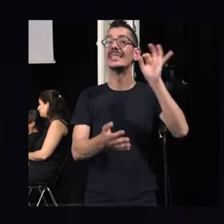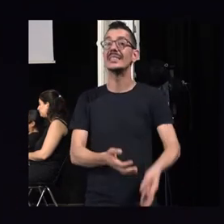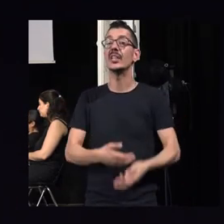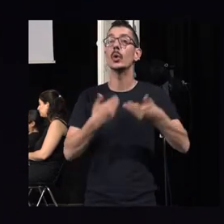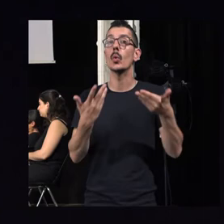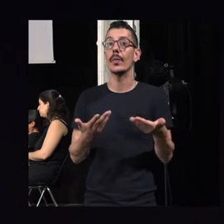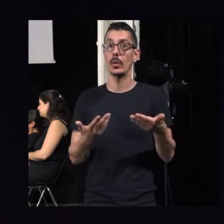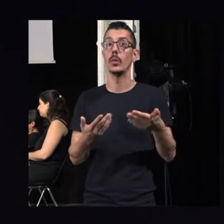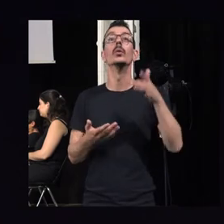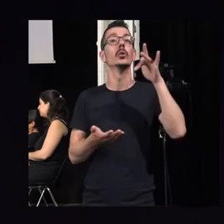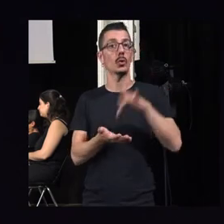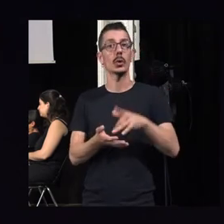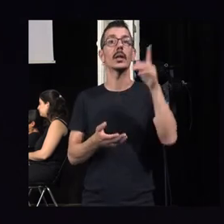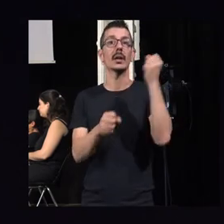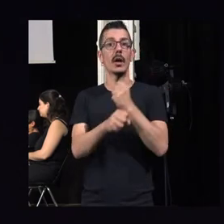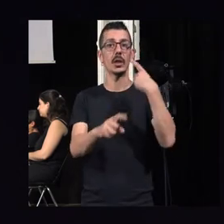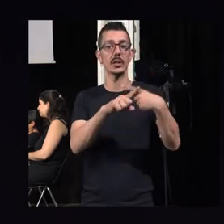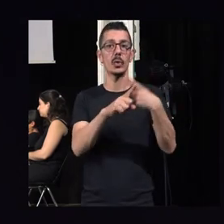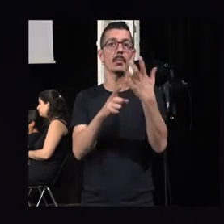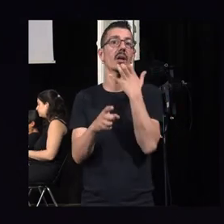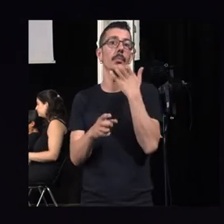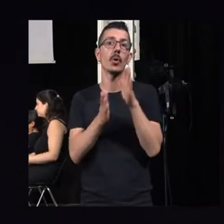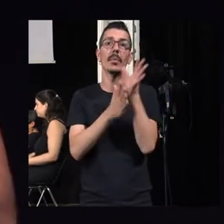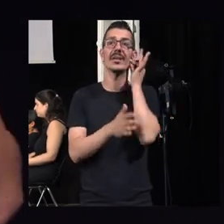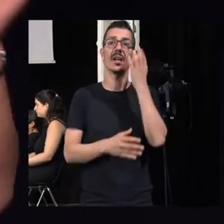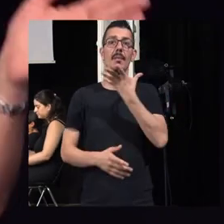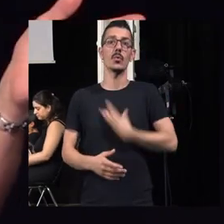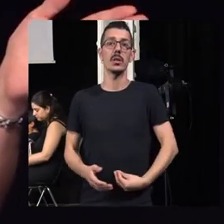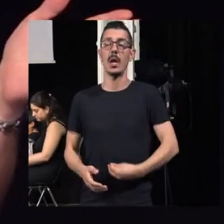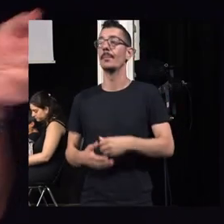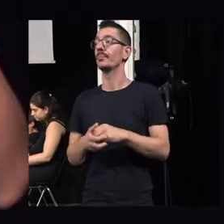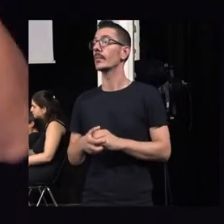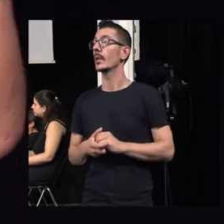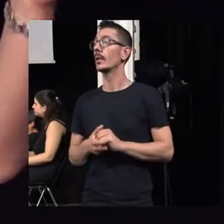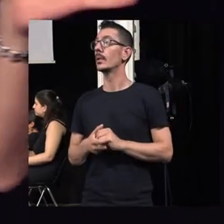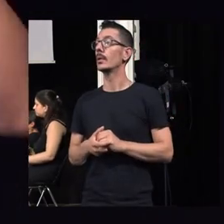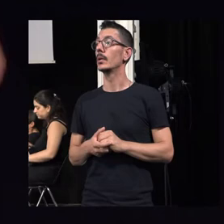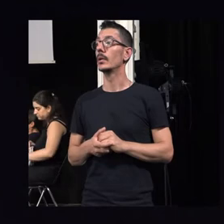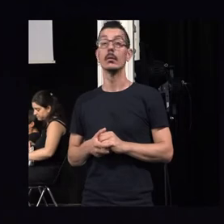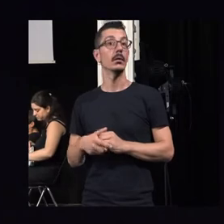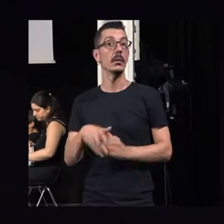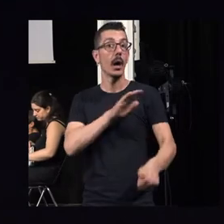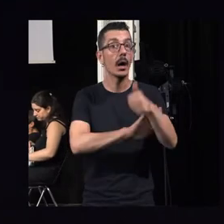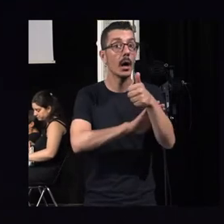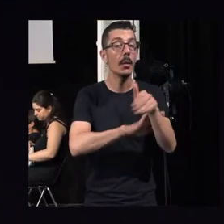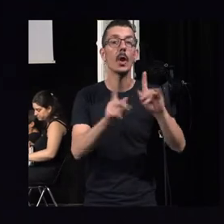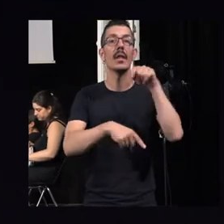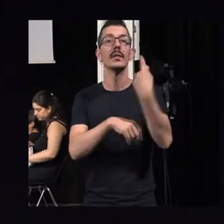una trabajadora sexual, como pasó con la compañera de Murcia, pues lo dejaron alegremente, libres, están por ahí, se